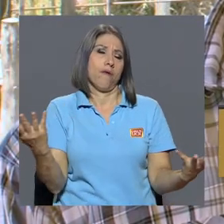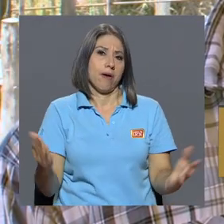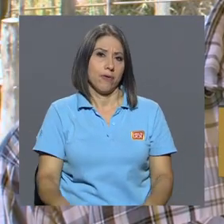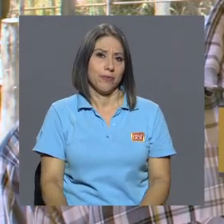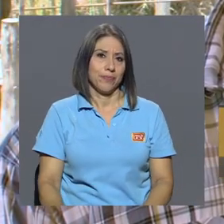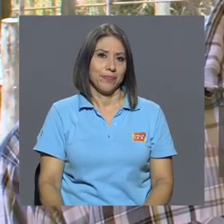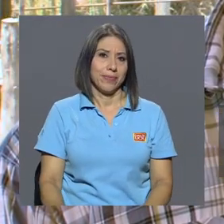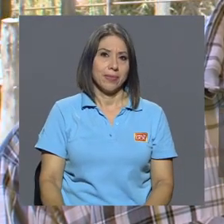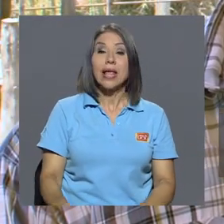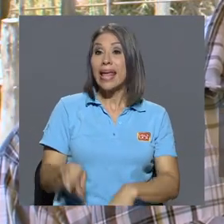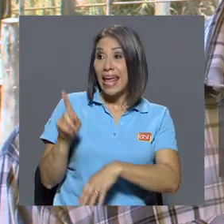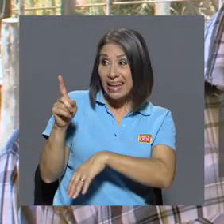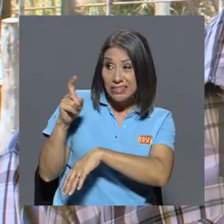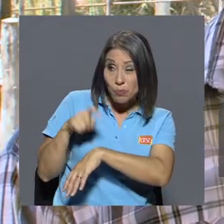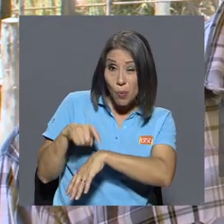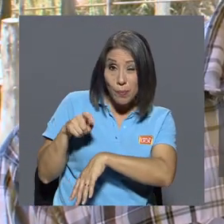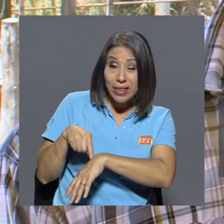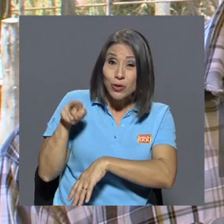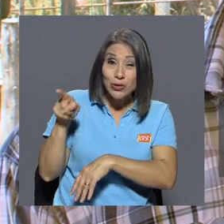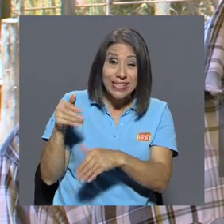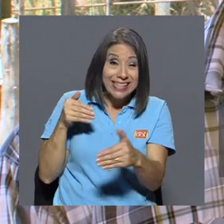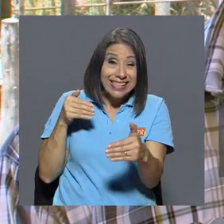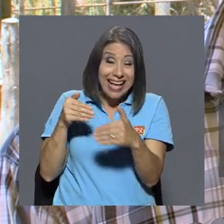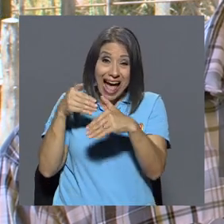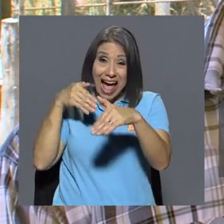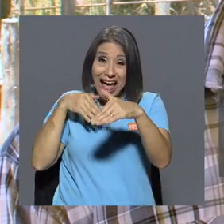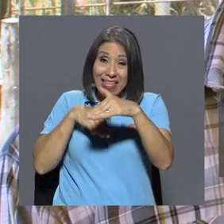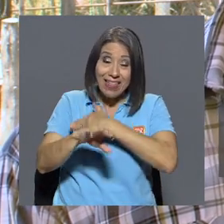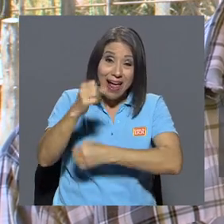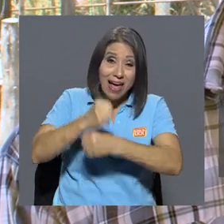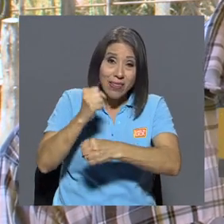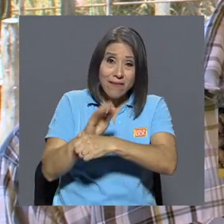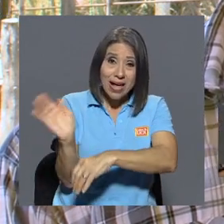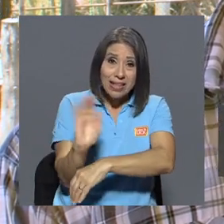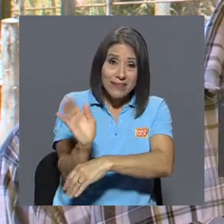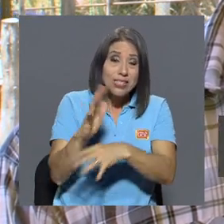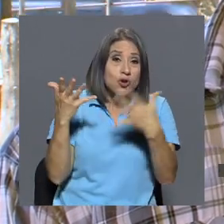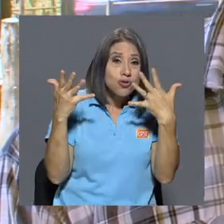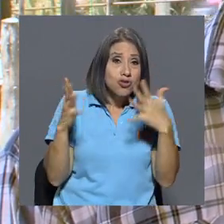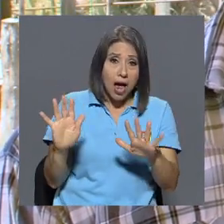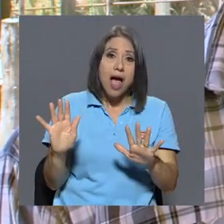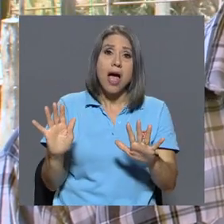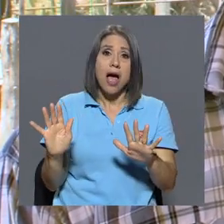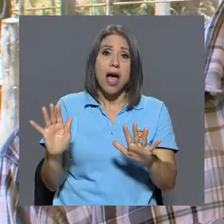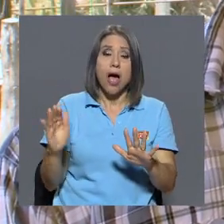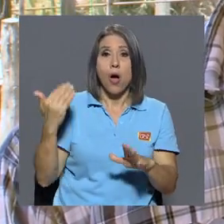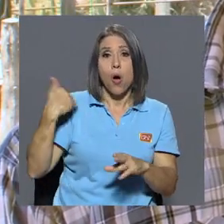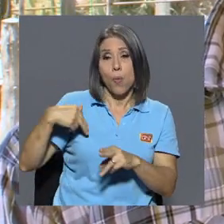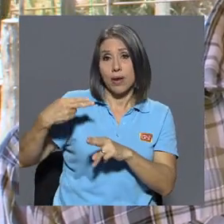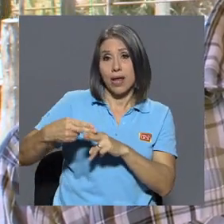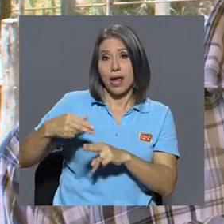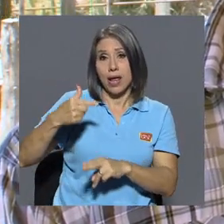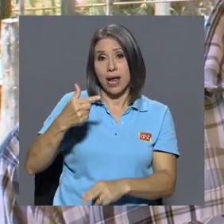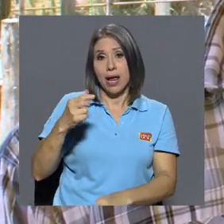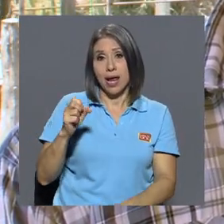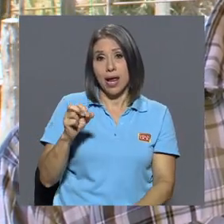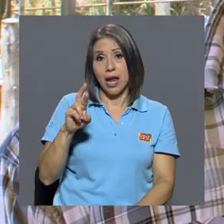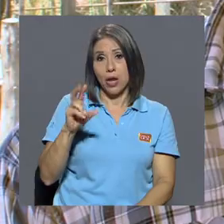ese momento que usted está a punto de entrar a la televisión, ya don Jerónimo